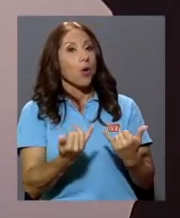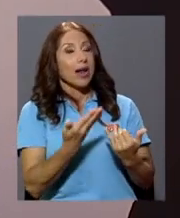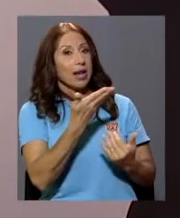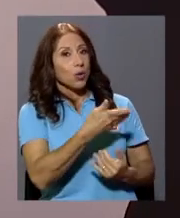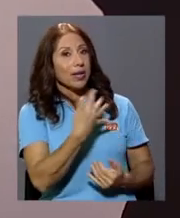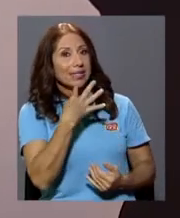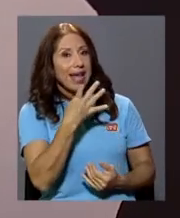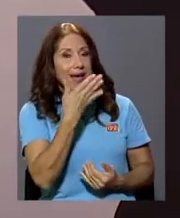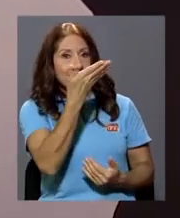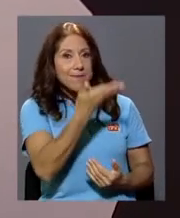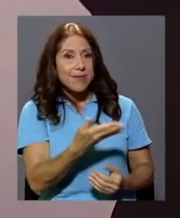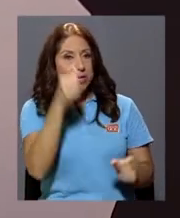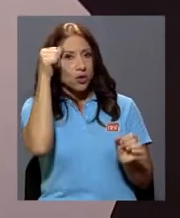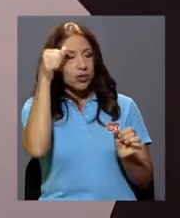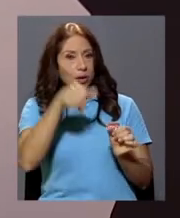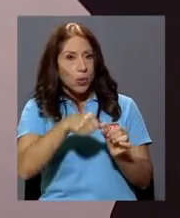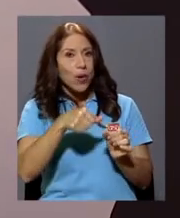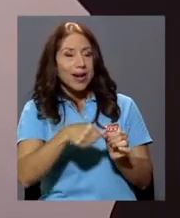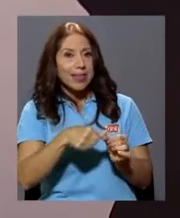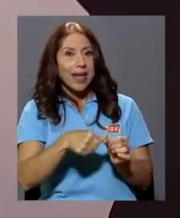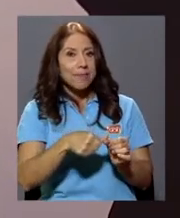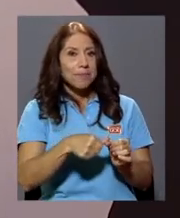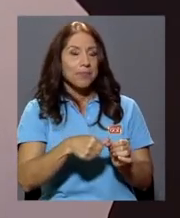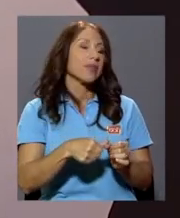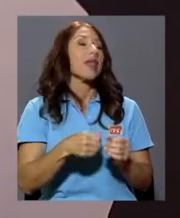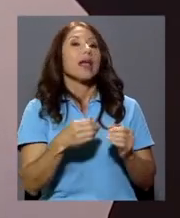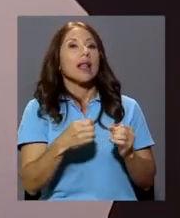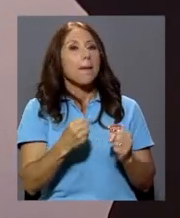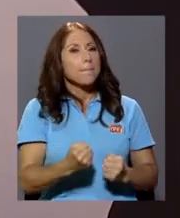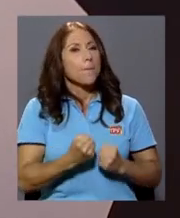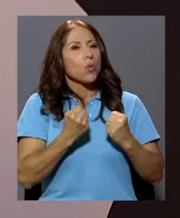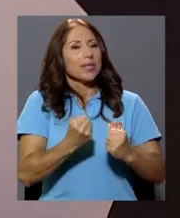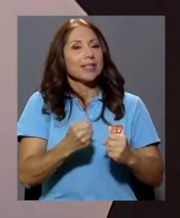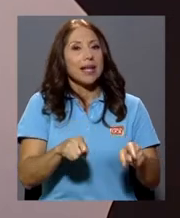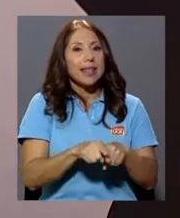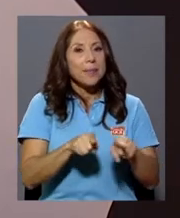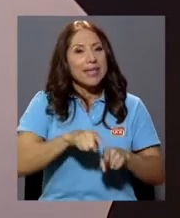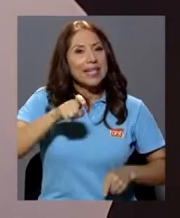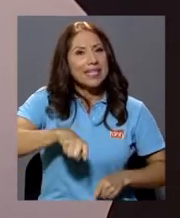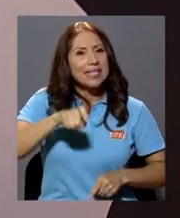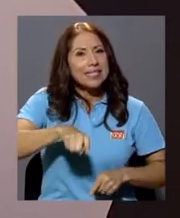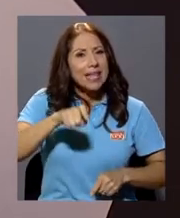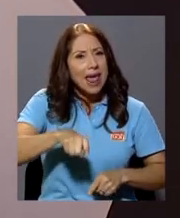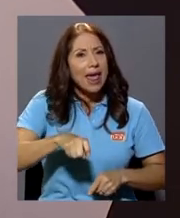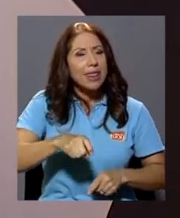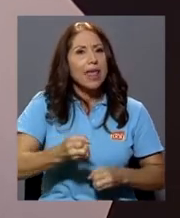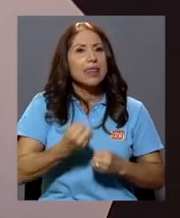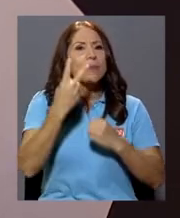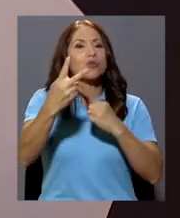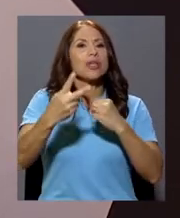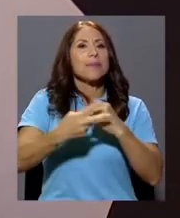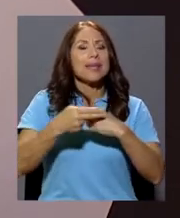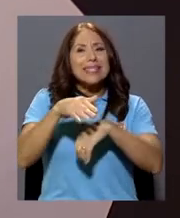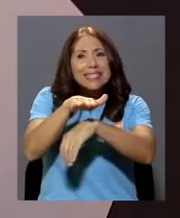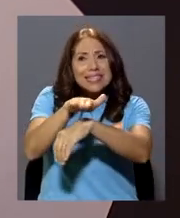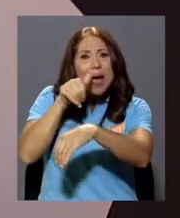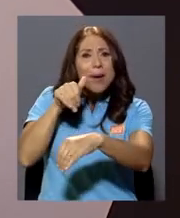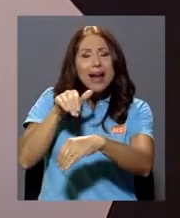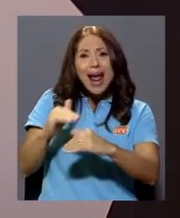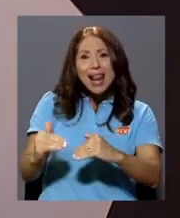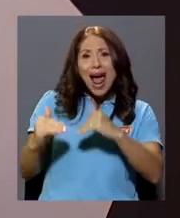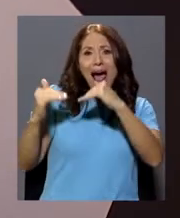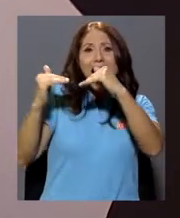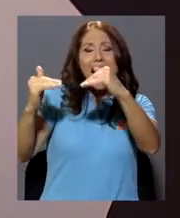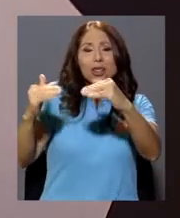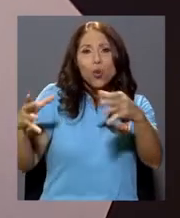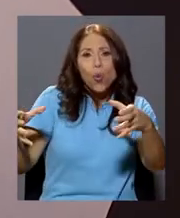don Héctor nos recuerda la potencialidad y casualmente la necesidad de llamar muchas veces al alto comisionado de Naciones Unidas para